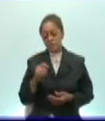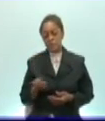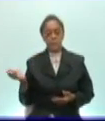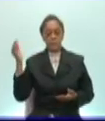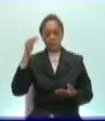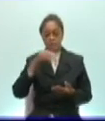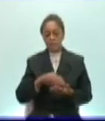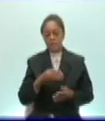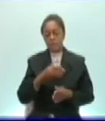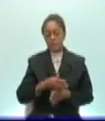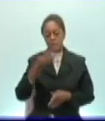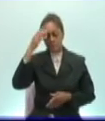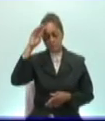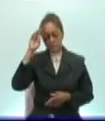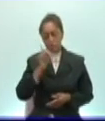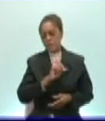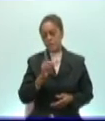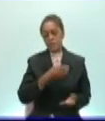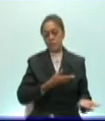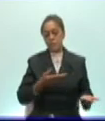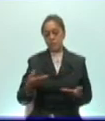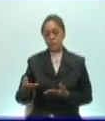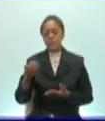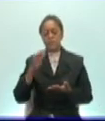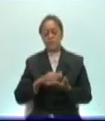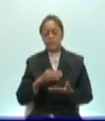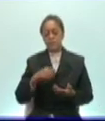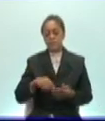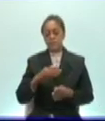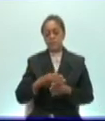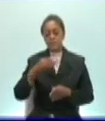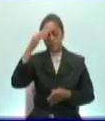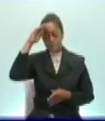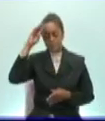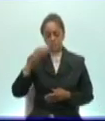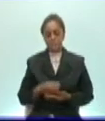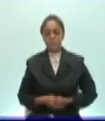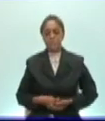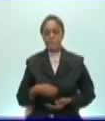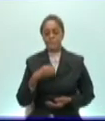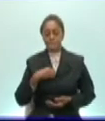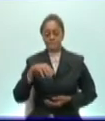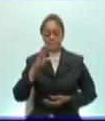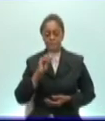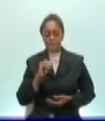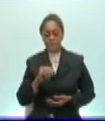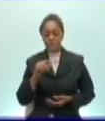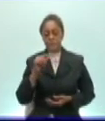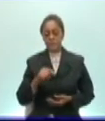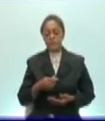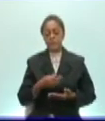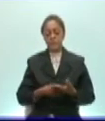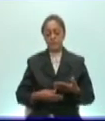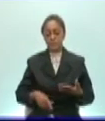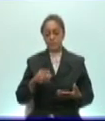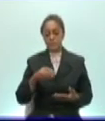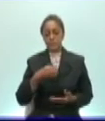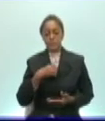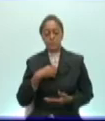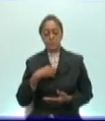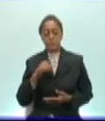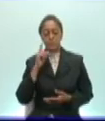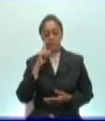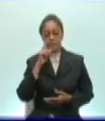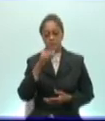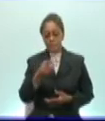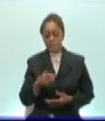entrar a Santiago y no invitarlos a la capitulación de Santiago de Cuba. Quiere decir que estos documentos que ustedes tienen ahí en pantalla